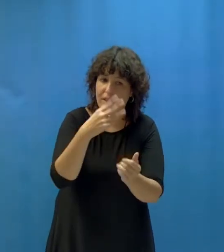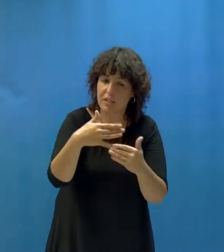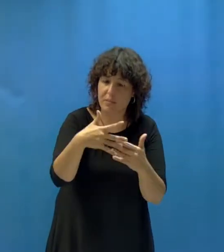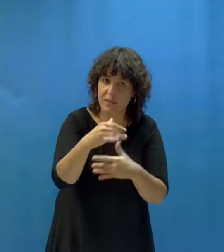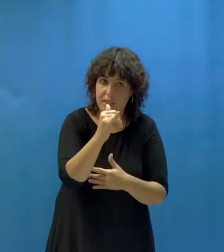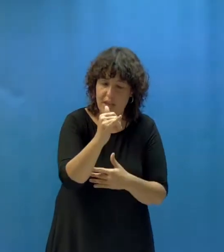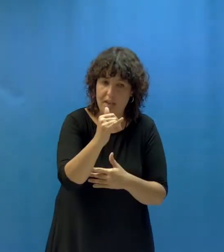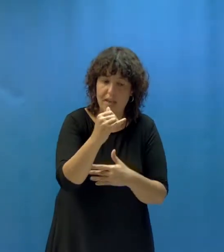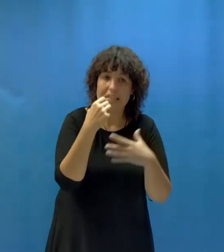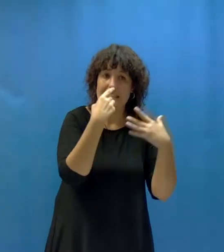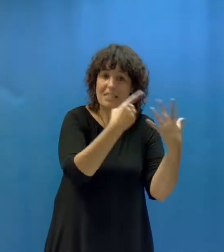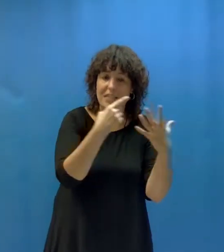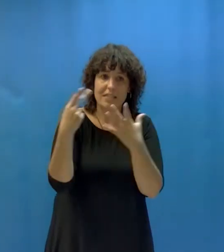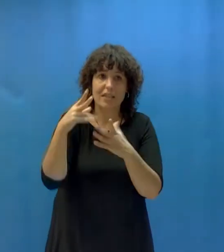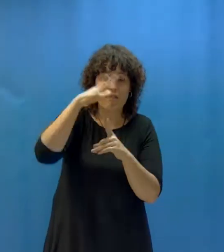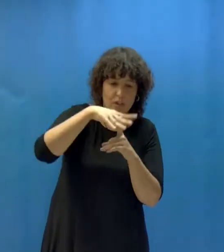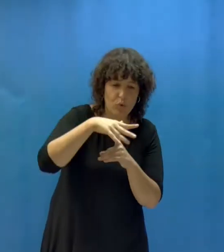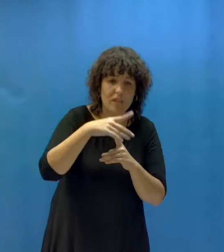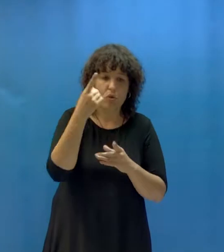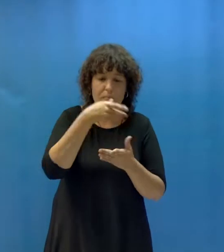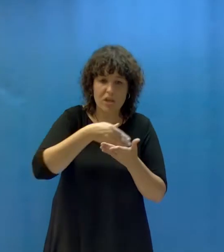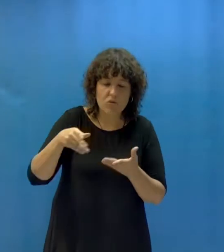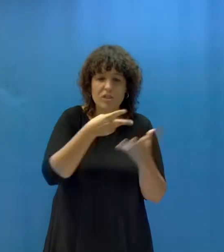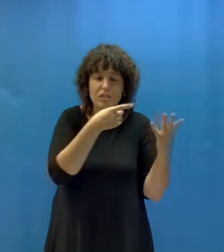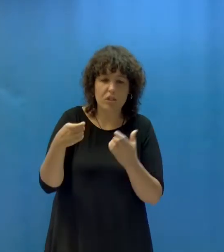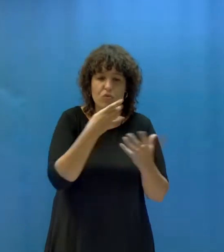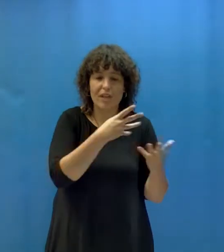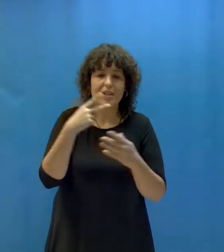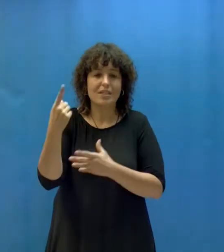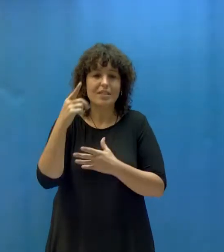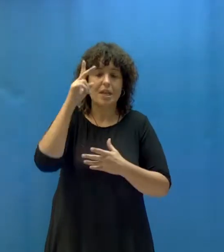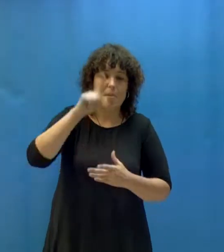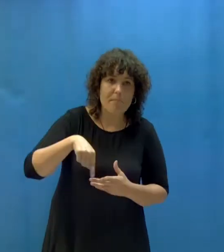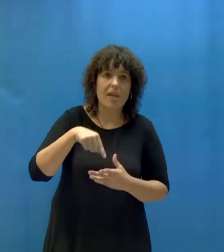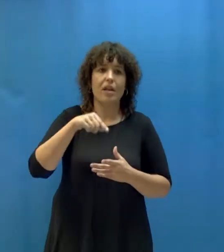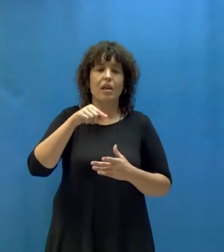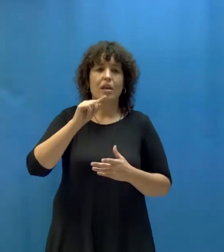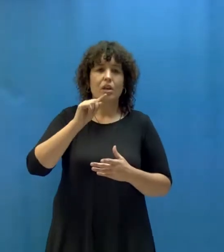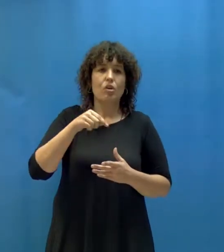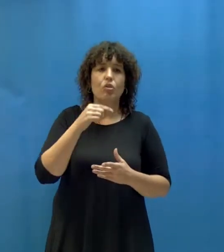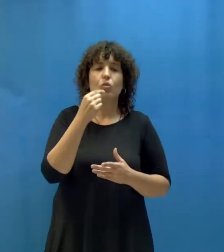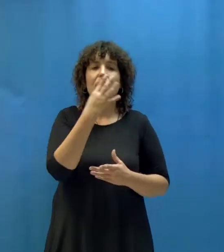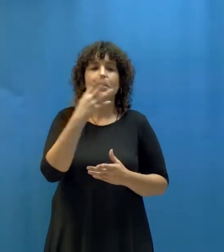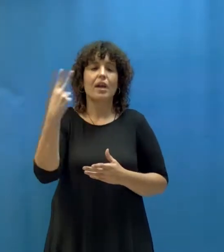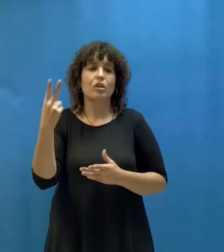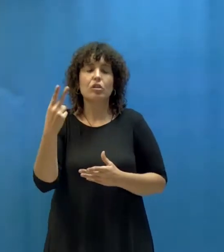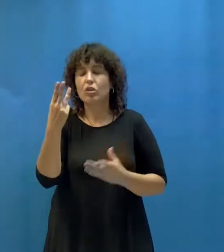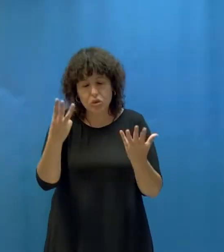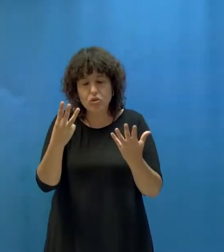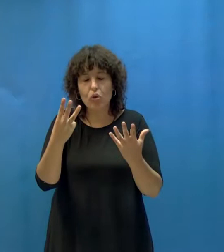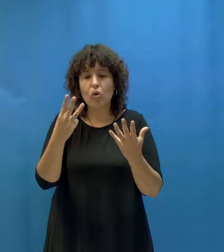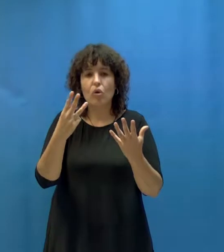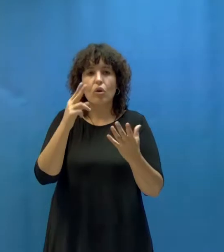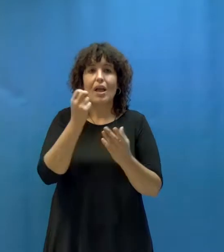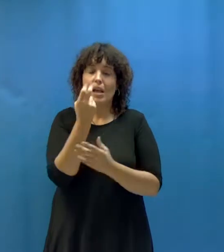67 facturas, 1.646.718,48 euros que hemos tenido que